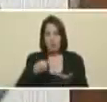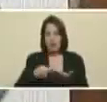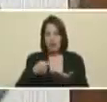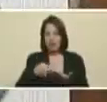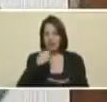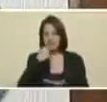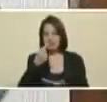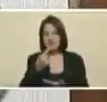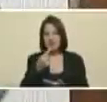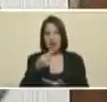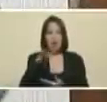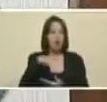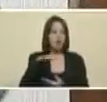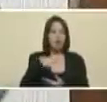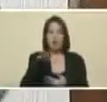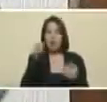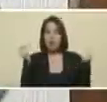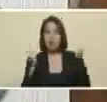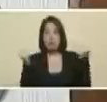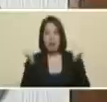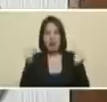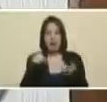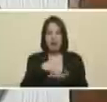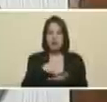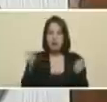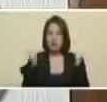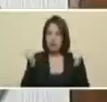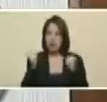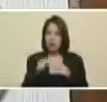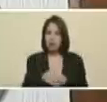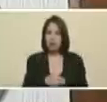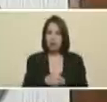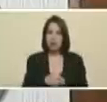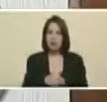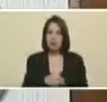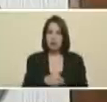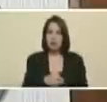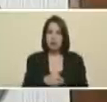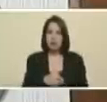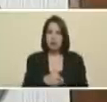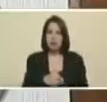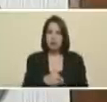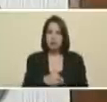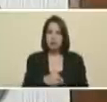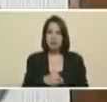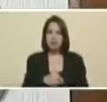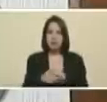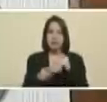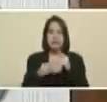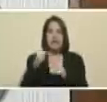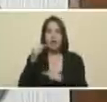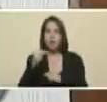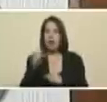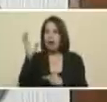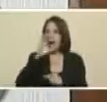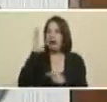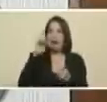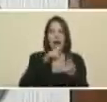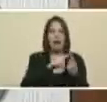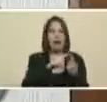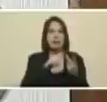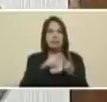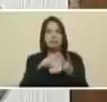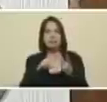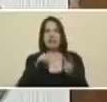en los campos merideños, en la ciudad de Mérida, en los Andes, luego en Caracas, luego en las montañas